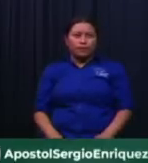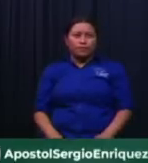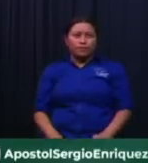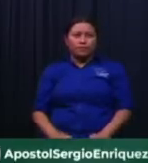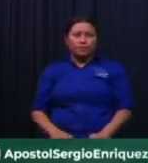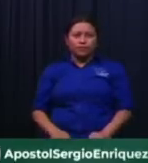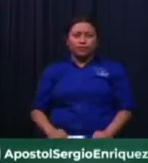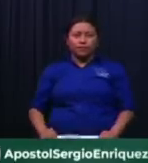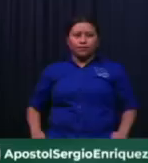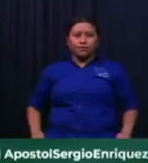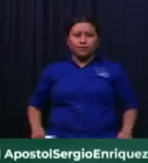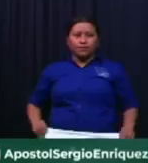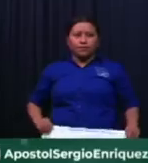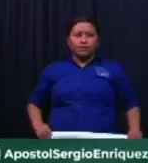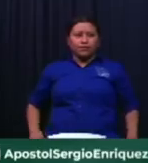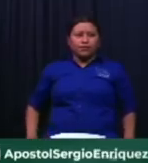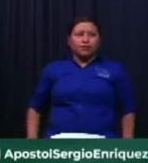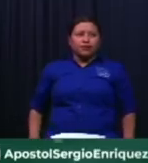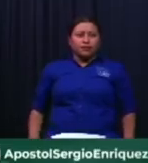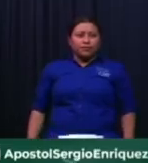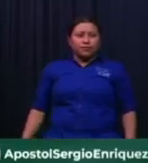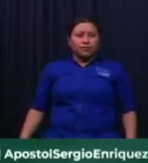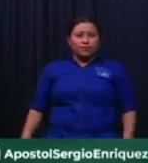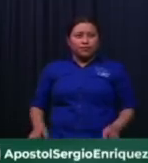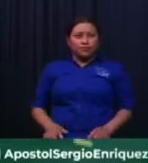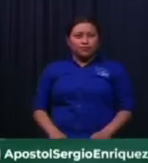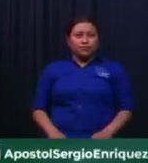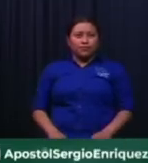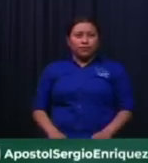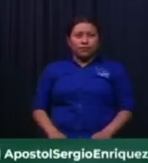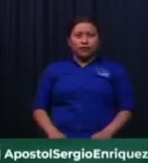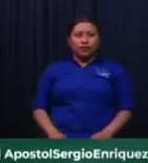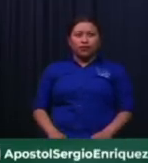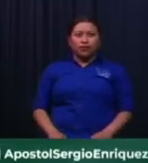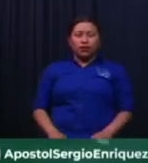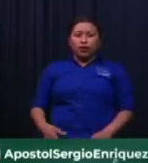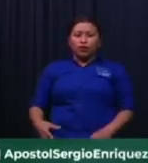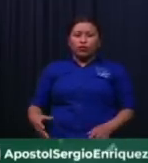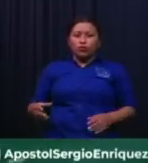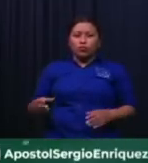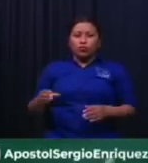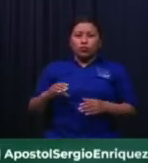no. Dice, la hostilidad es una obra de la carne.